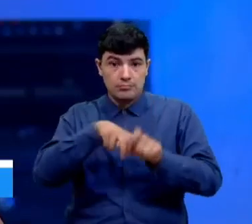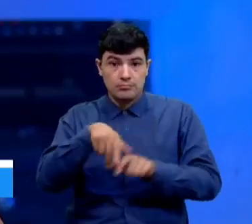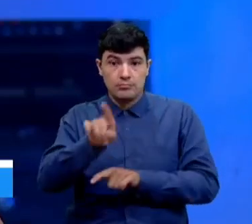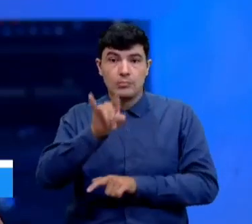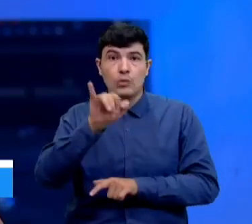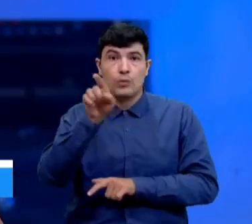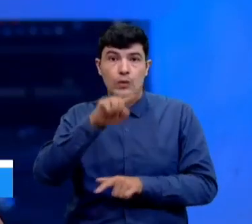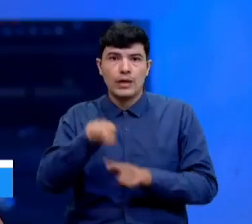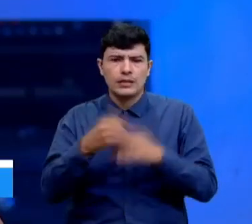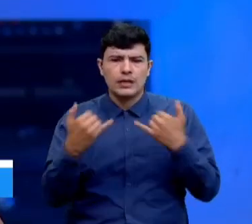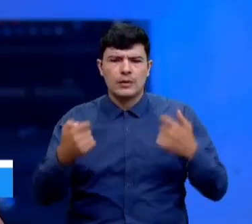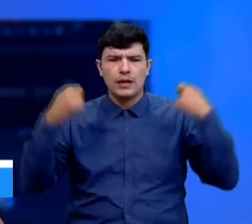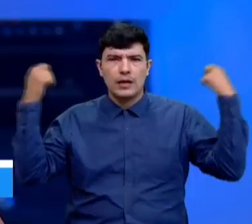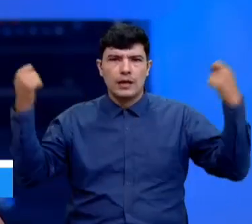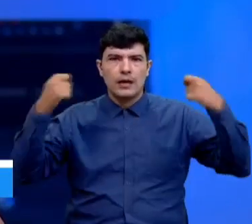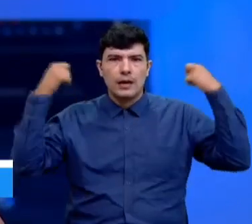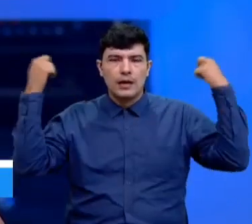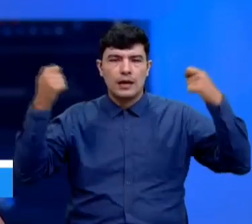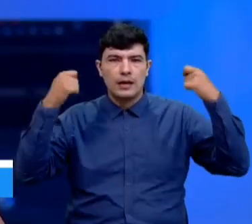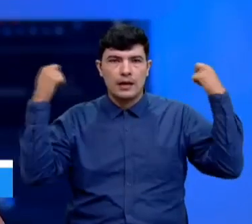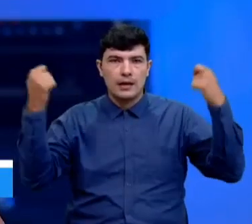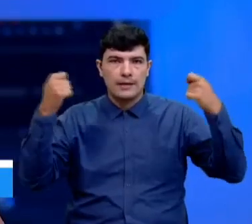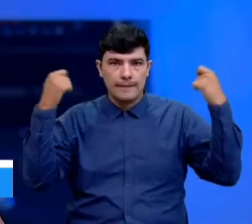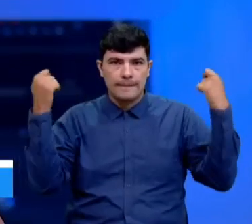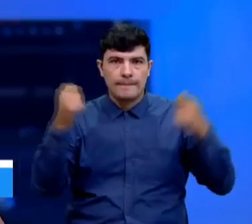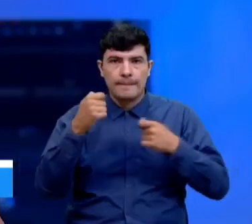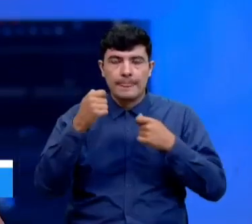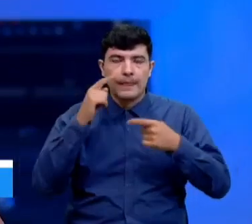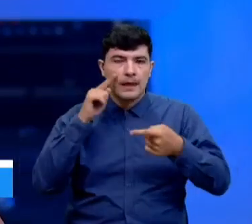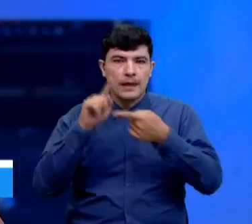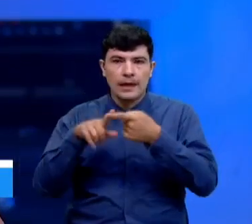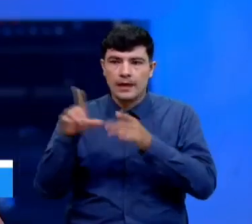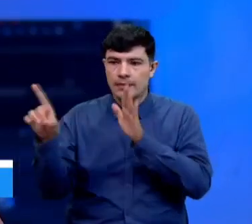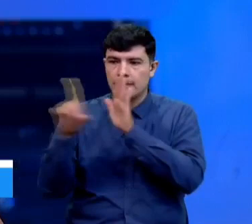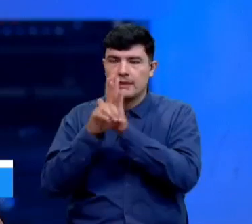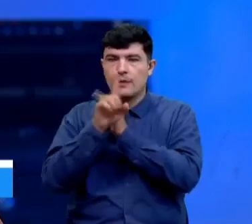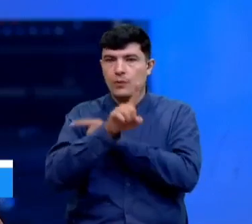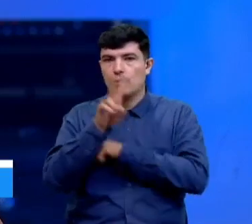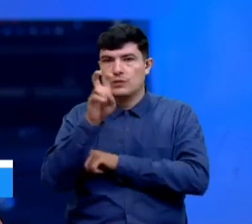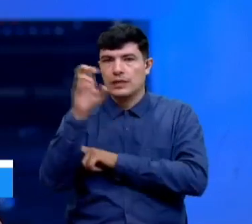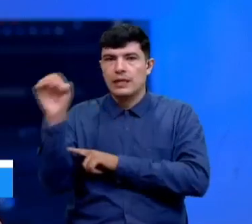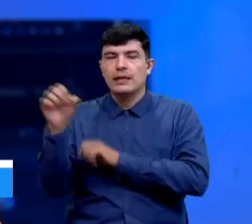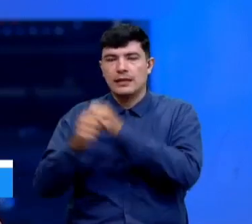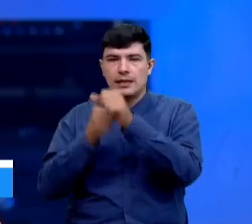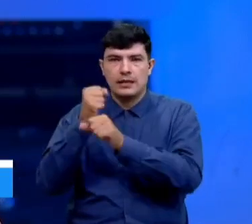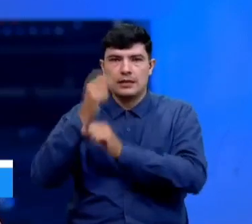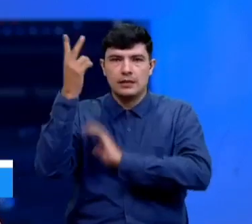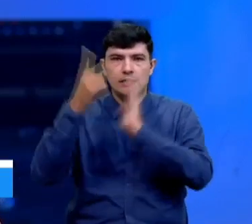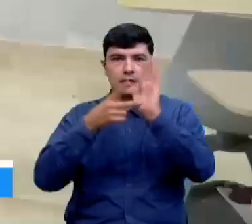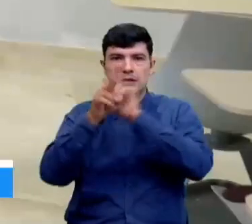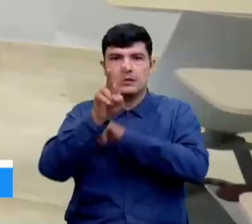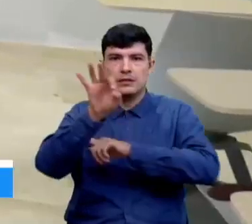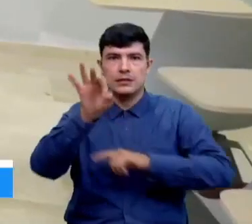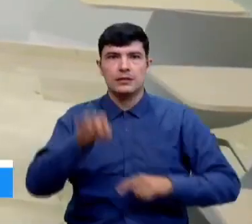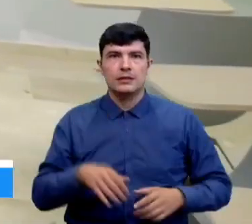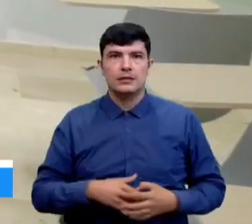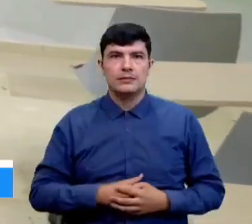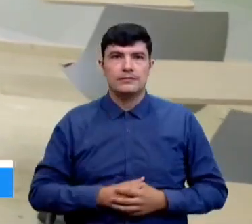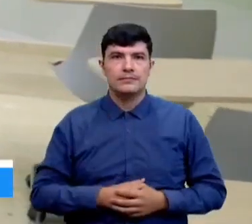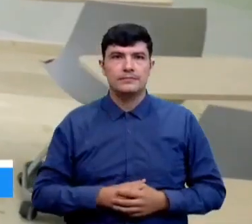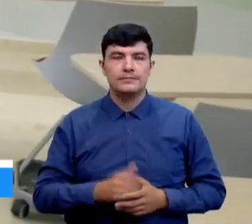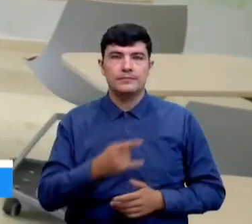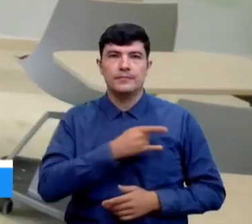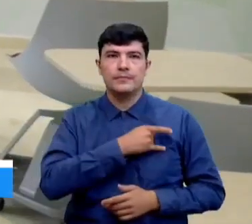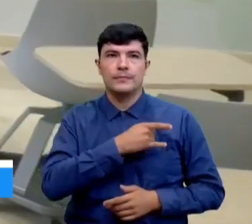se abrió a través de la convocatoria de admisión excepcional que se aprobó a través del decreto 170 de 2023.